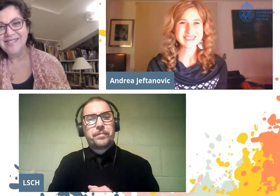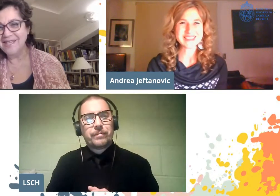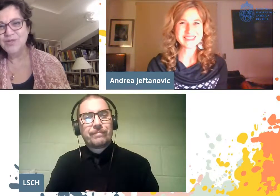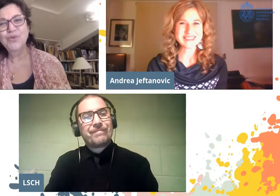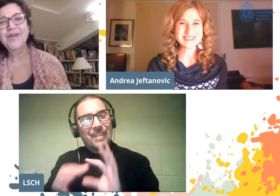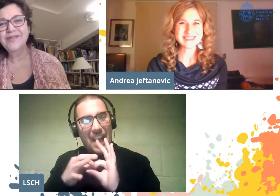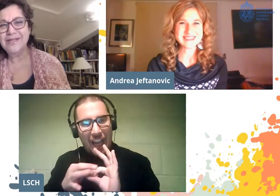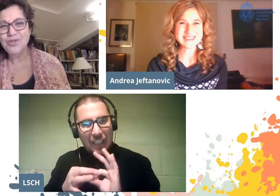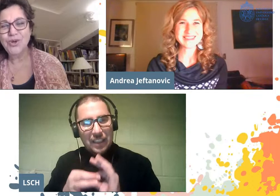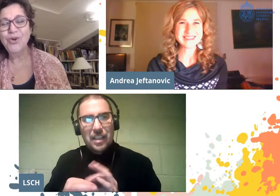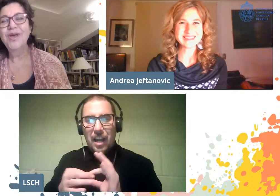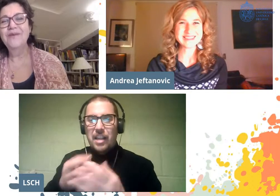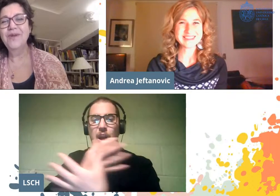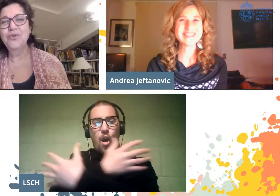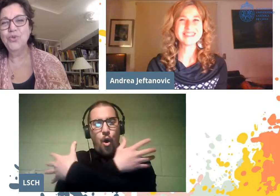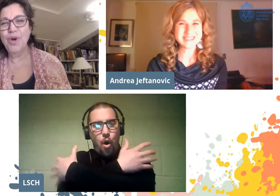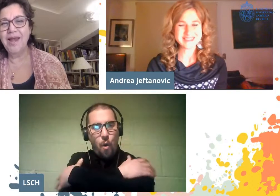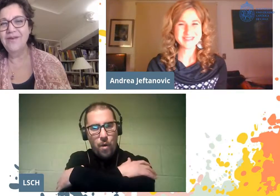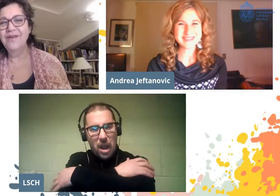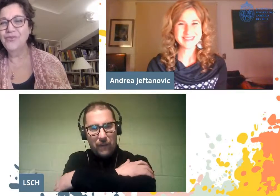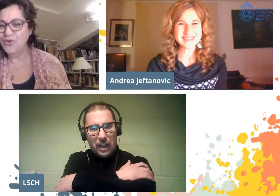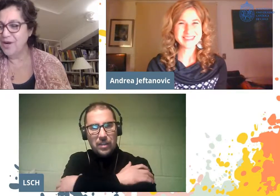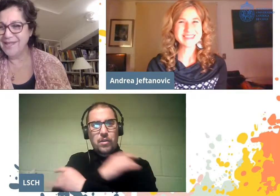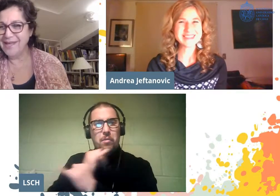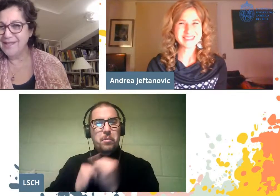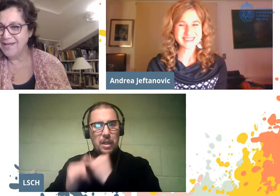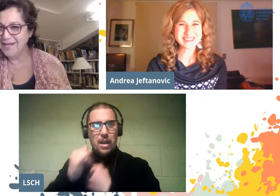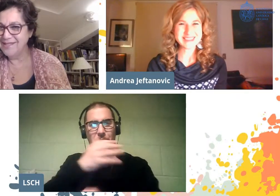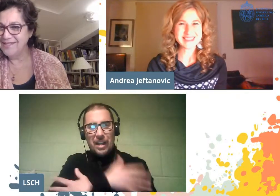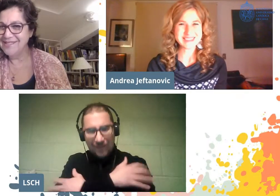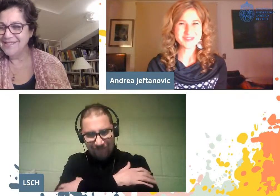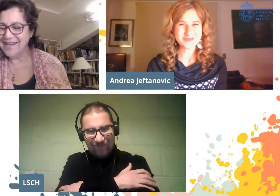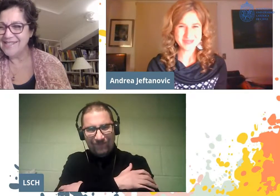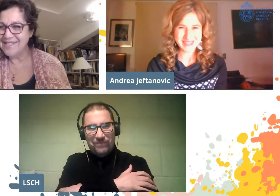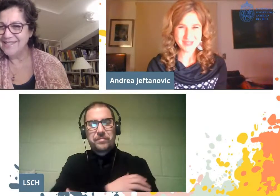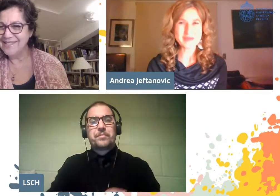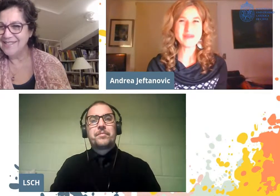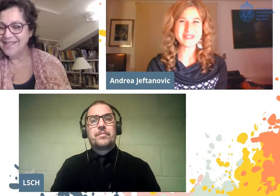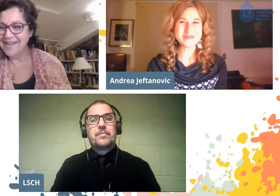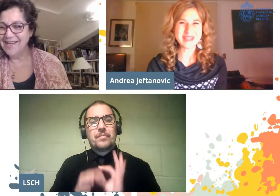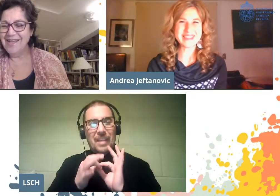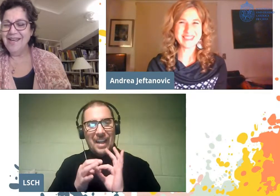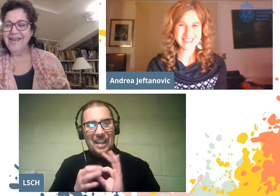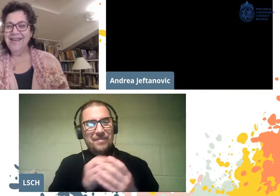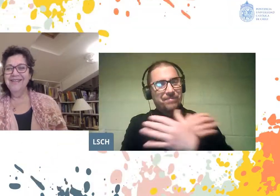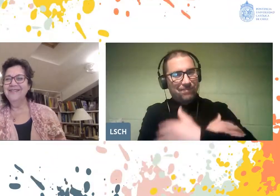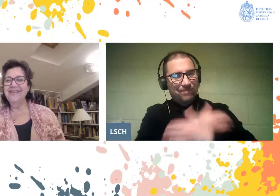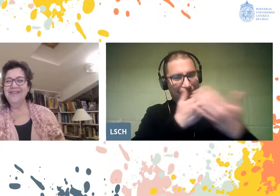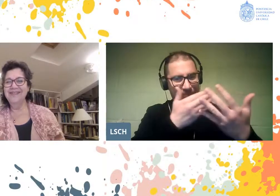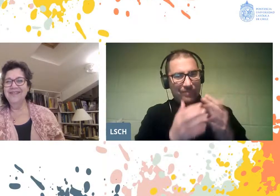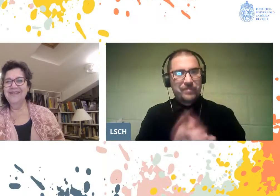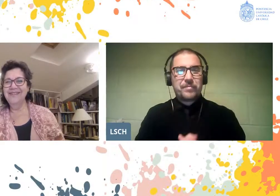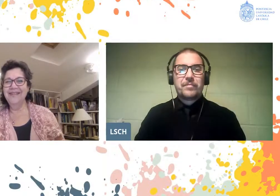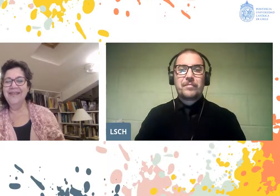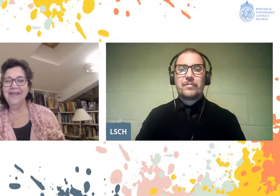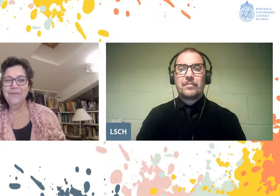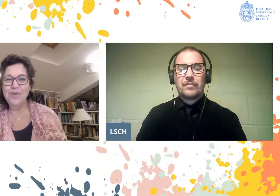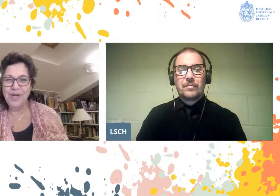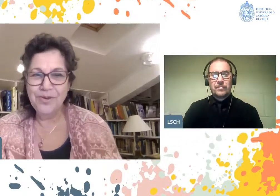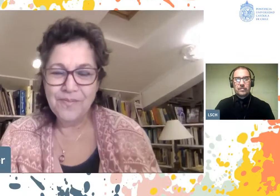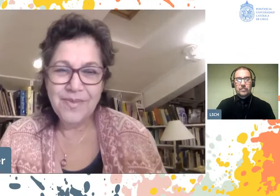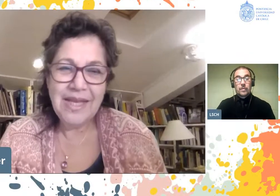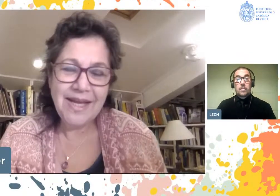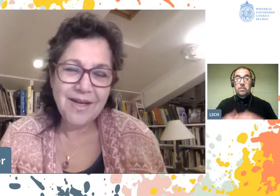Muchas gracias. Un abrazo virtual fuerte, Andrea. Gracias. Igualmente para ti. Gracias.